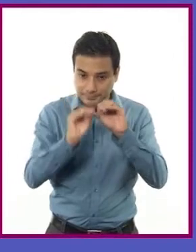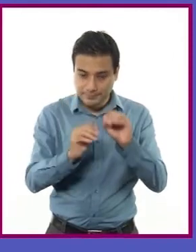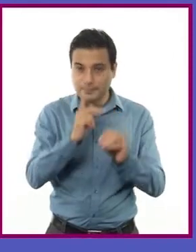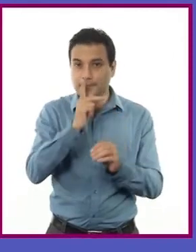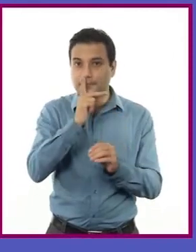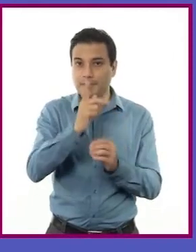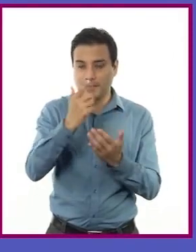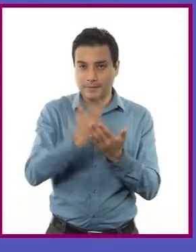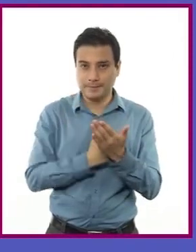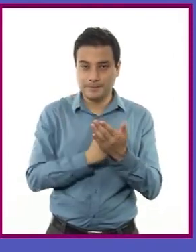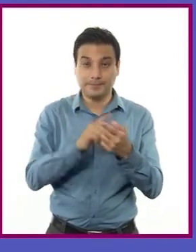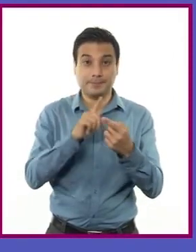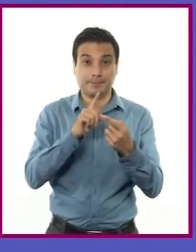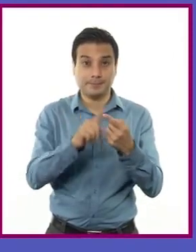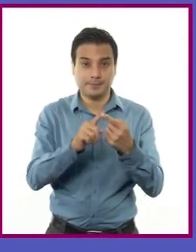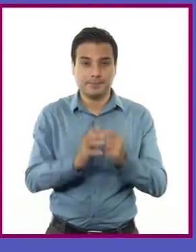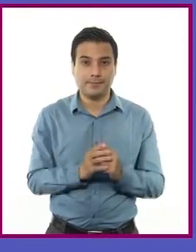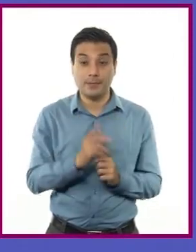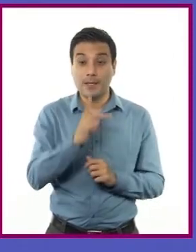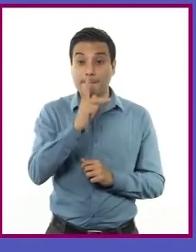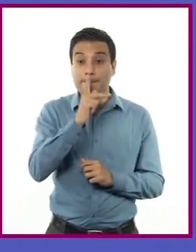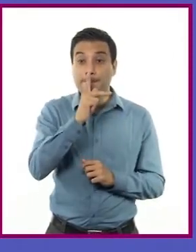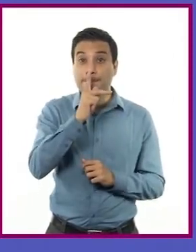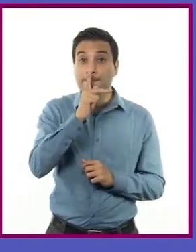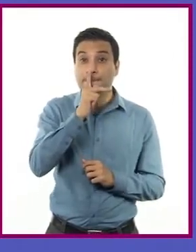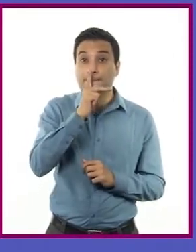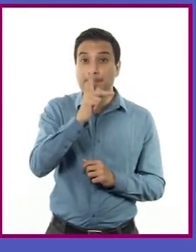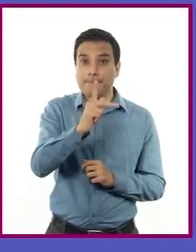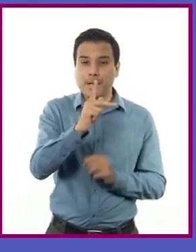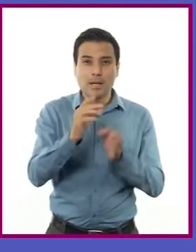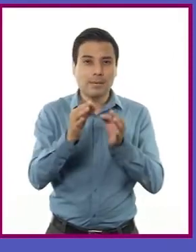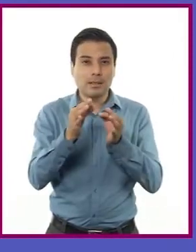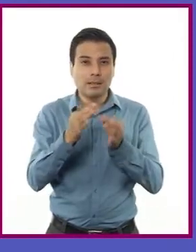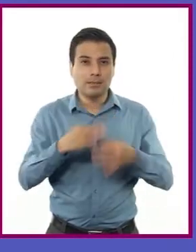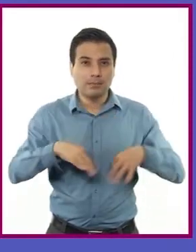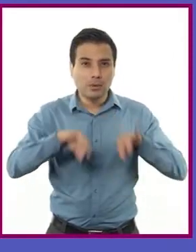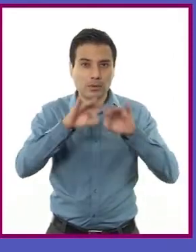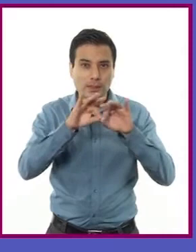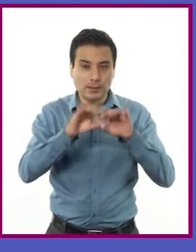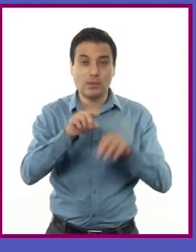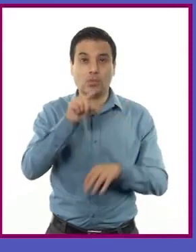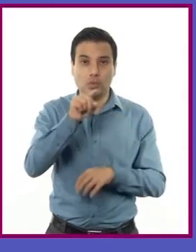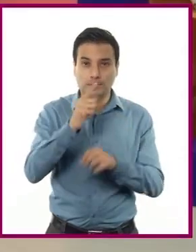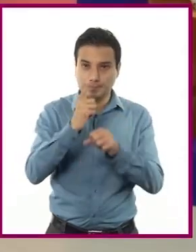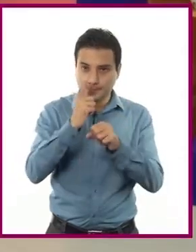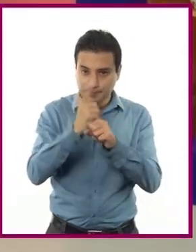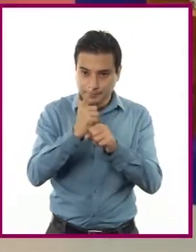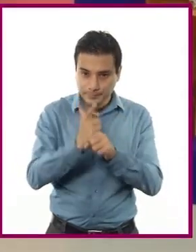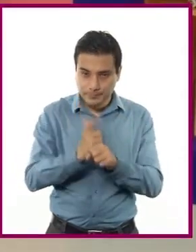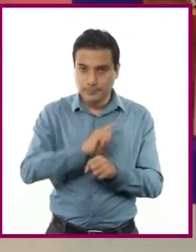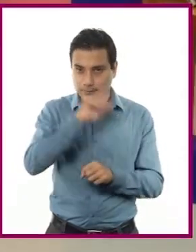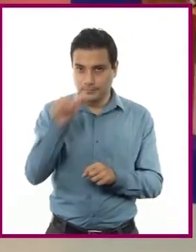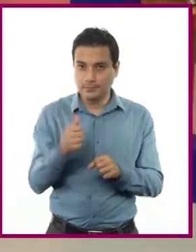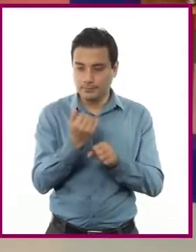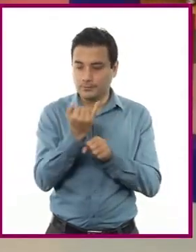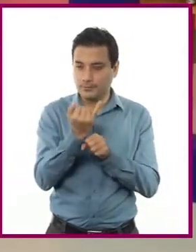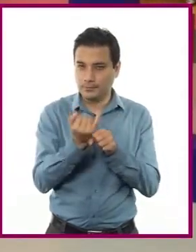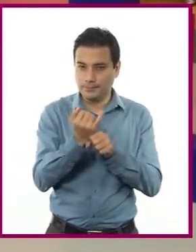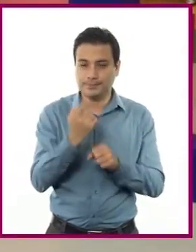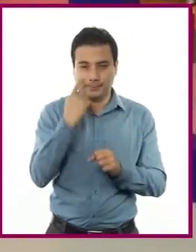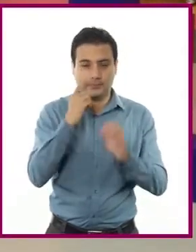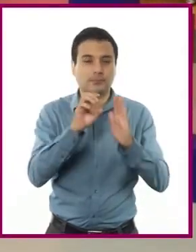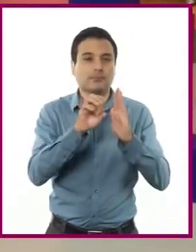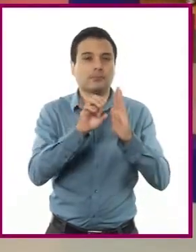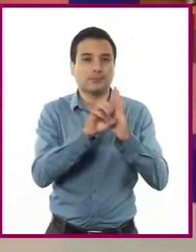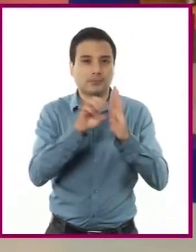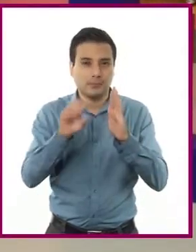1. Identificar las palabras a definir para buscar su significado. Imaginemos que ya